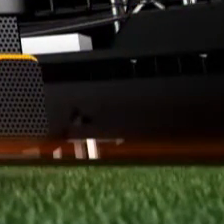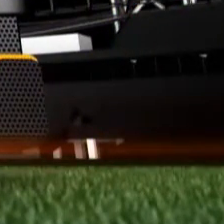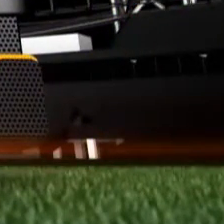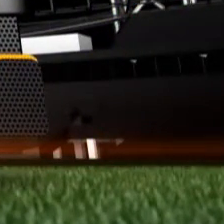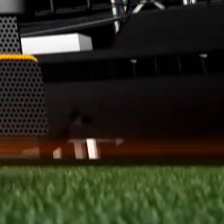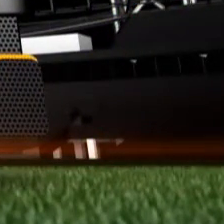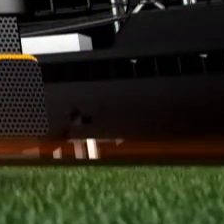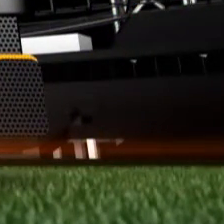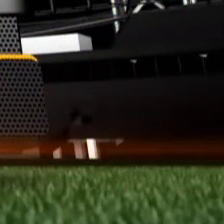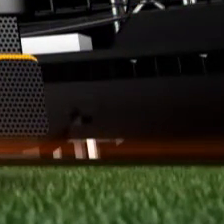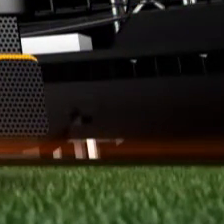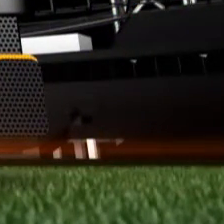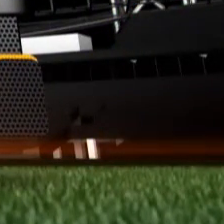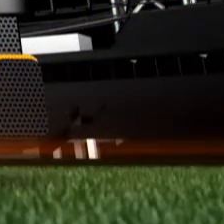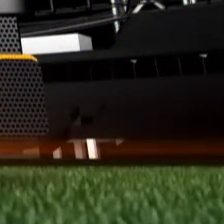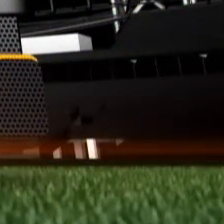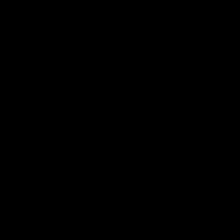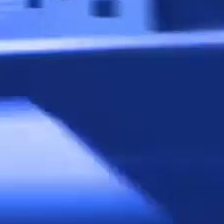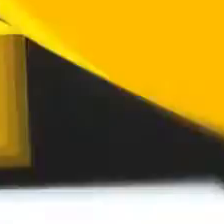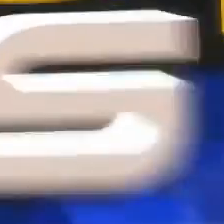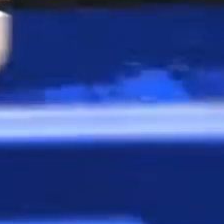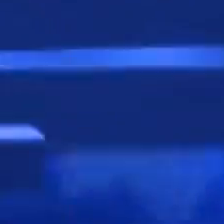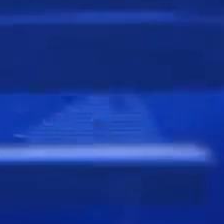de la tarde.